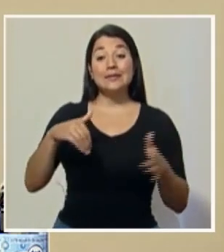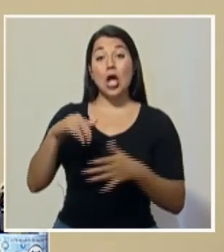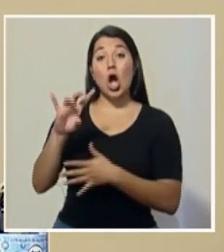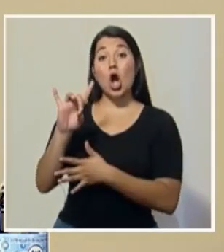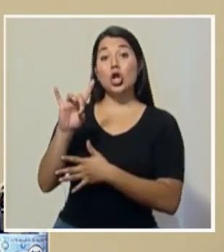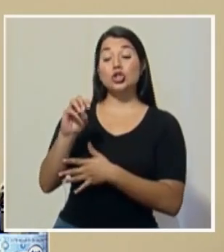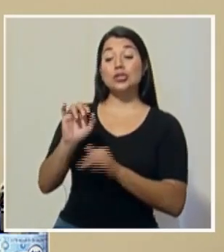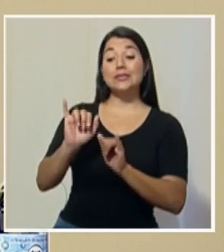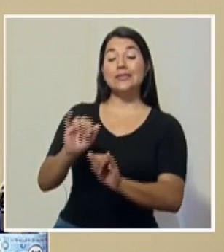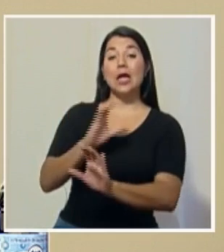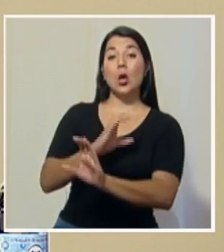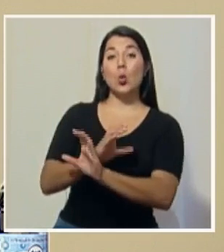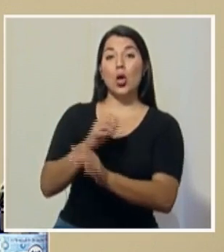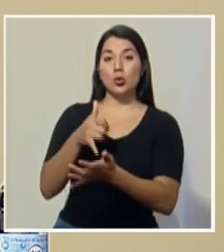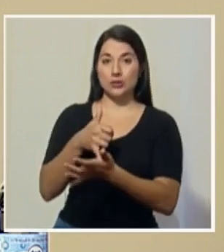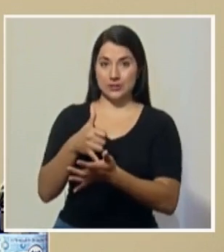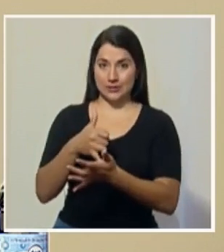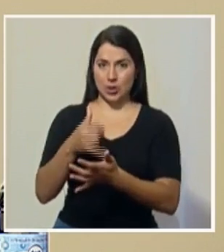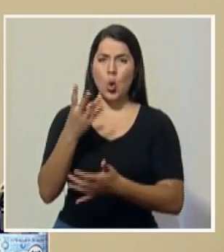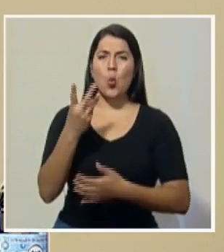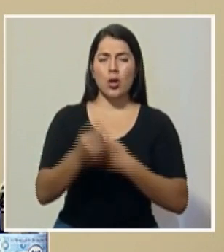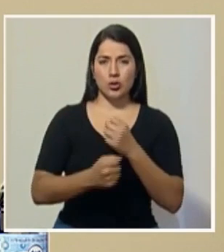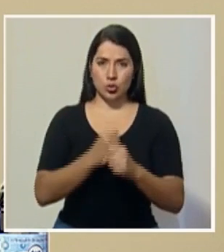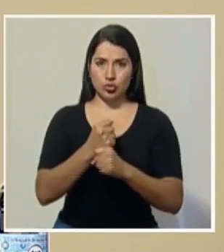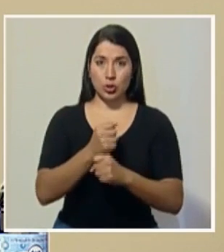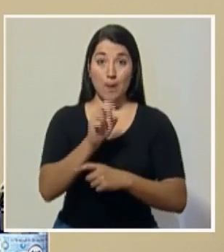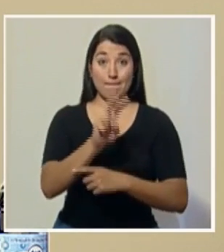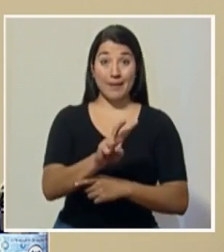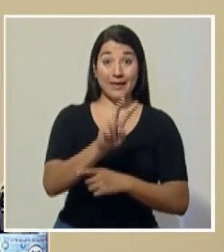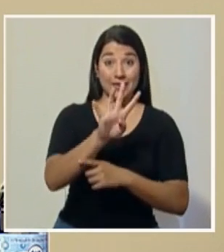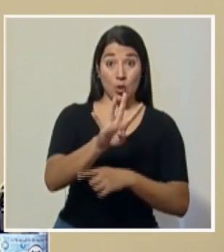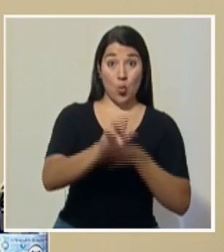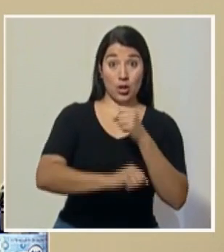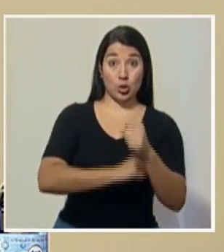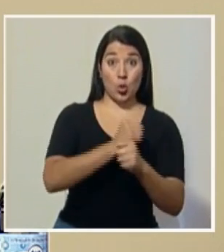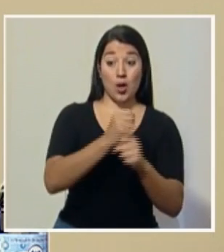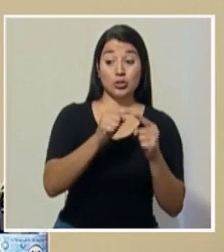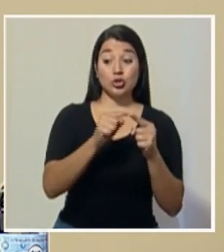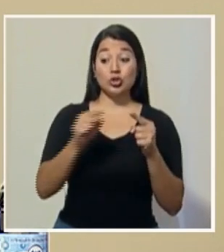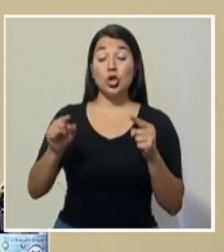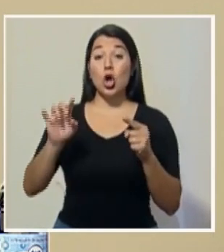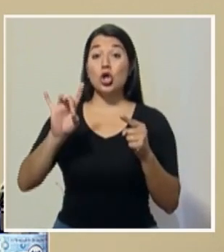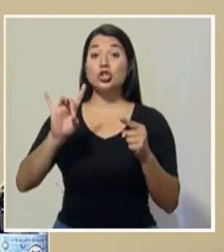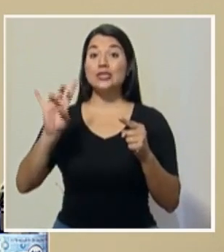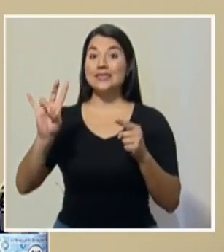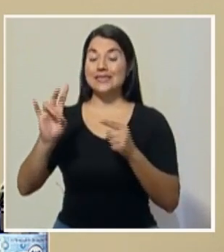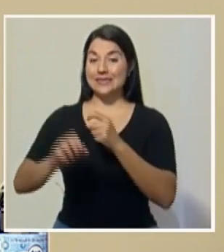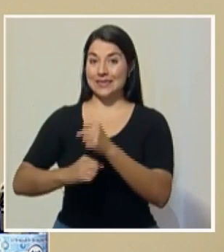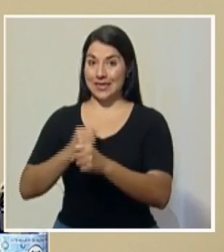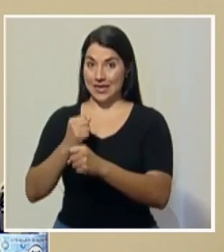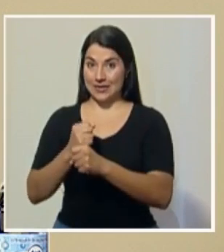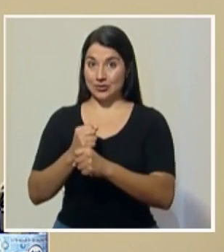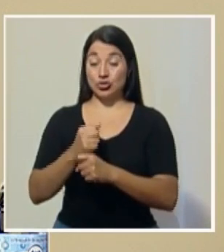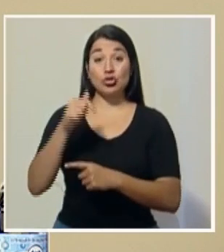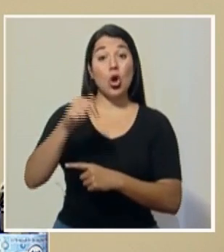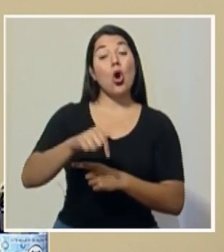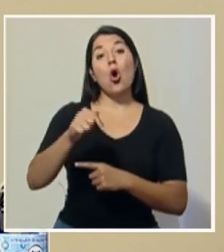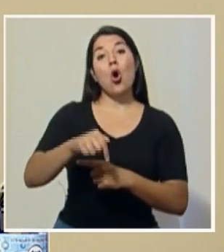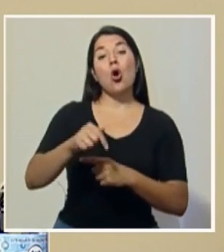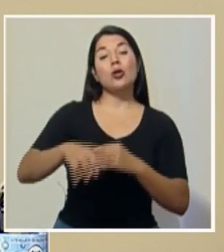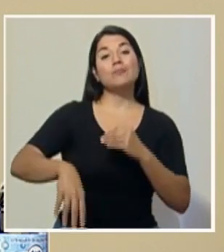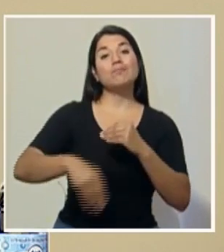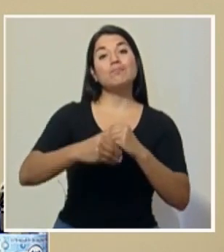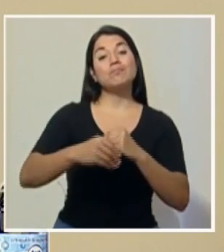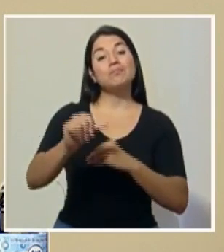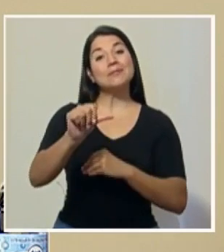cuidados intensivos. El rango de edad va desde los 24 hasta los 87 años. Para hoy se reportan